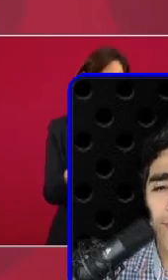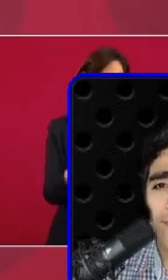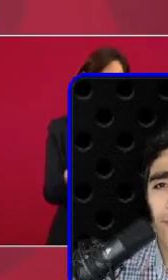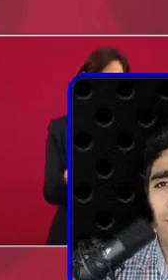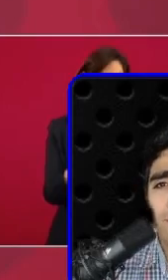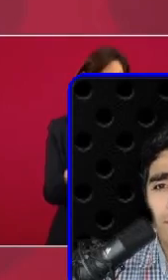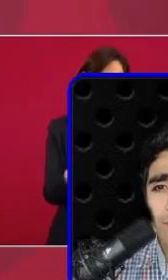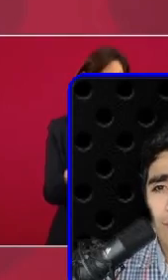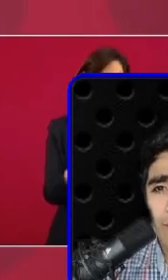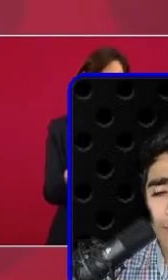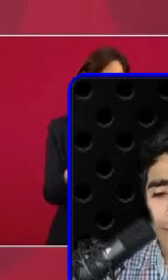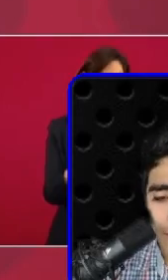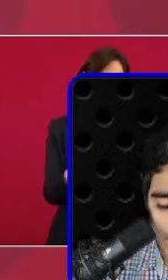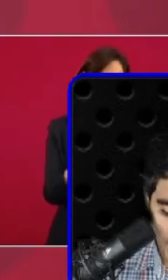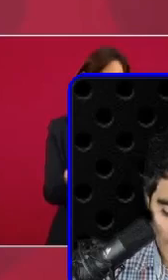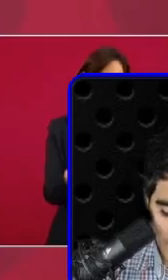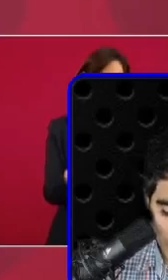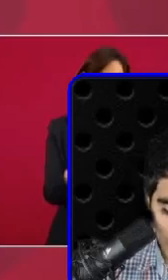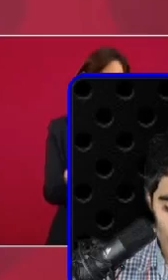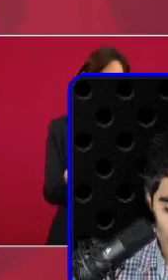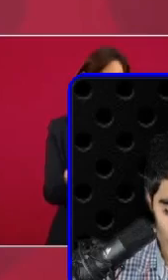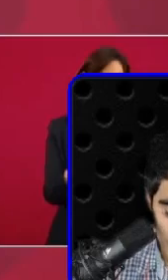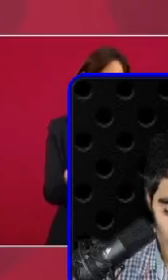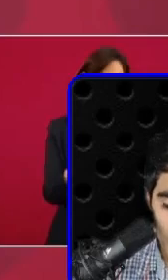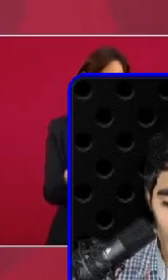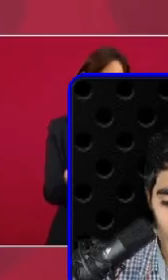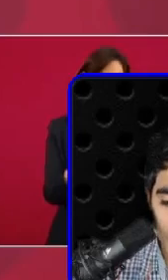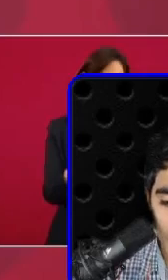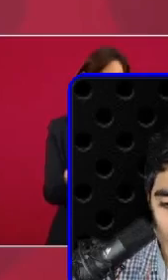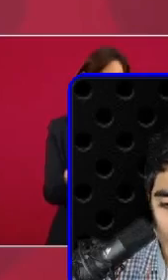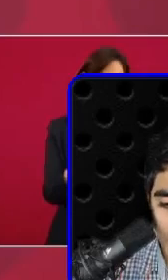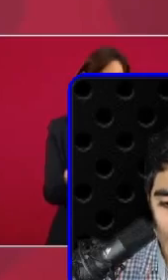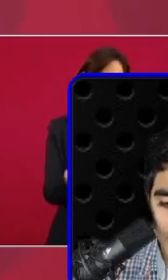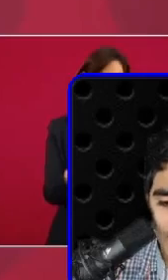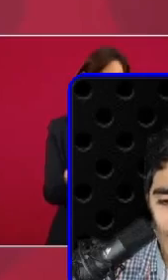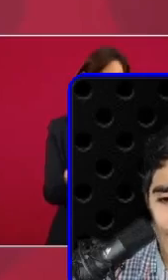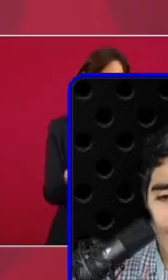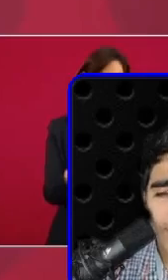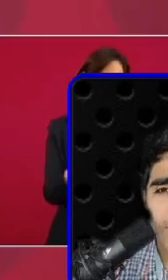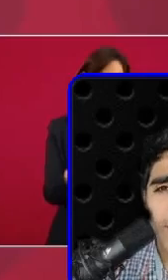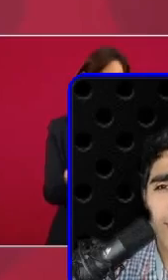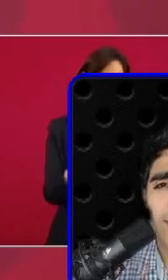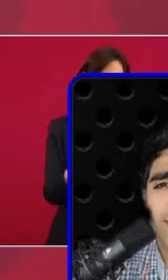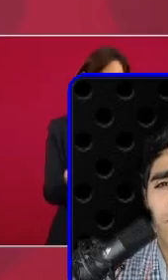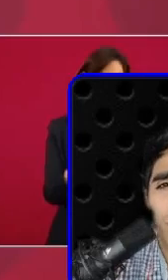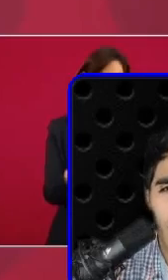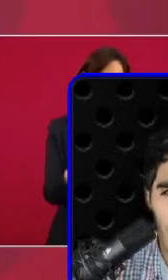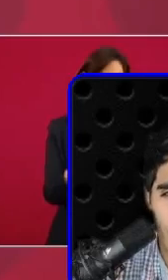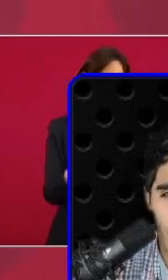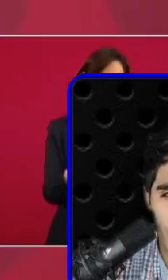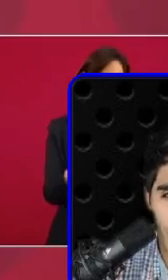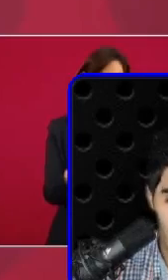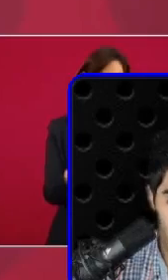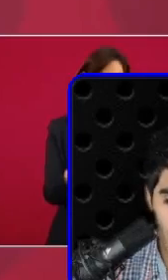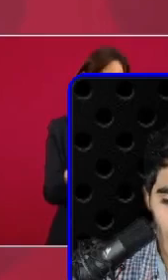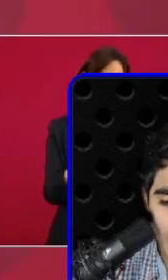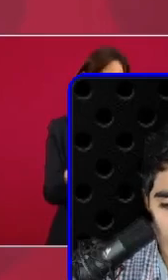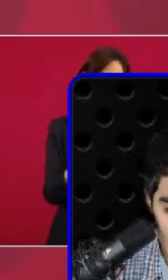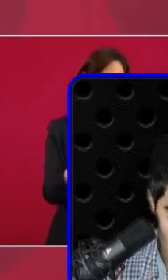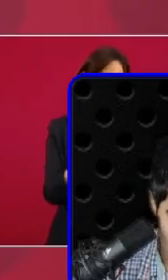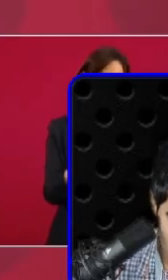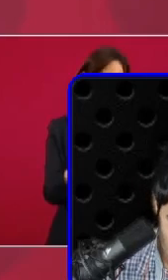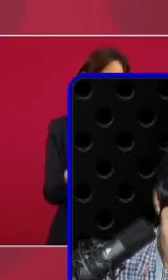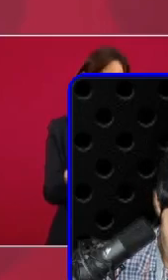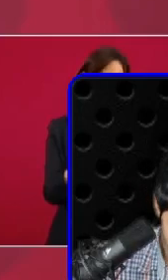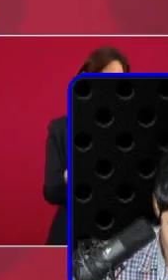guardar respeto, y presentó o mejor dicho, despidió esta mañanera presentando una canción de